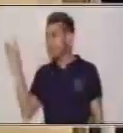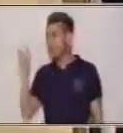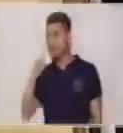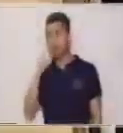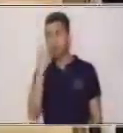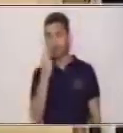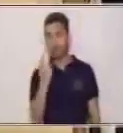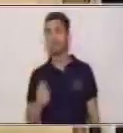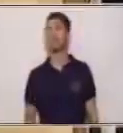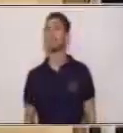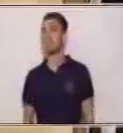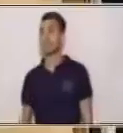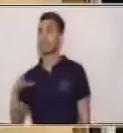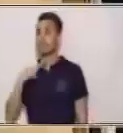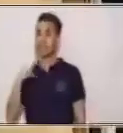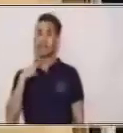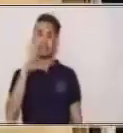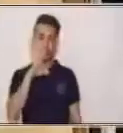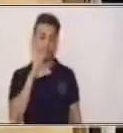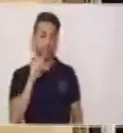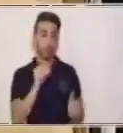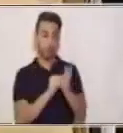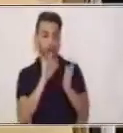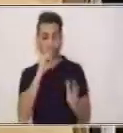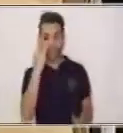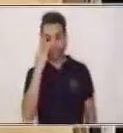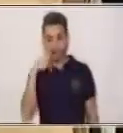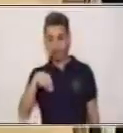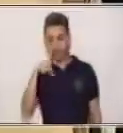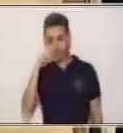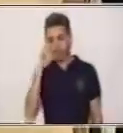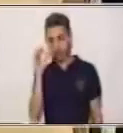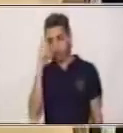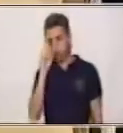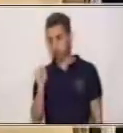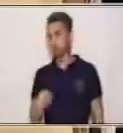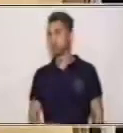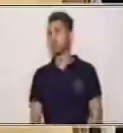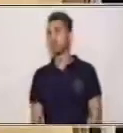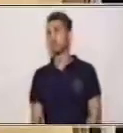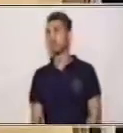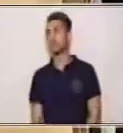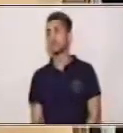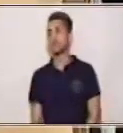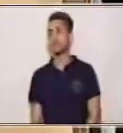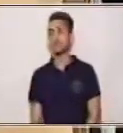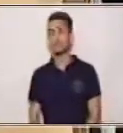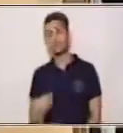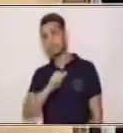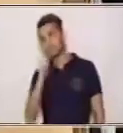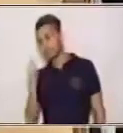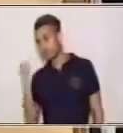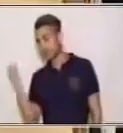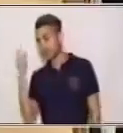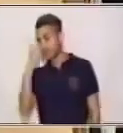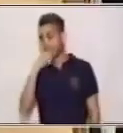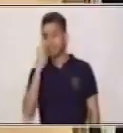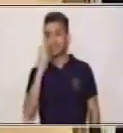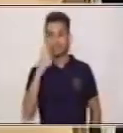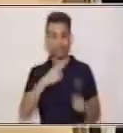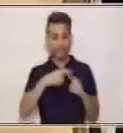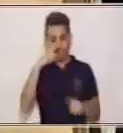unidad tiene cinco quintos. Vamos con la otra parte. Los sextos.